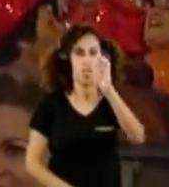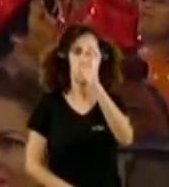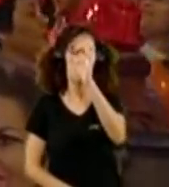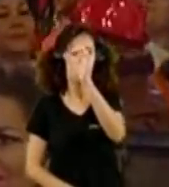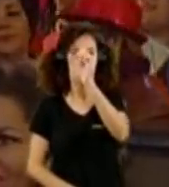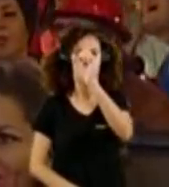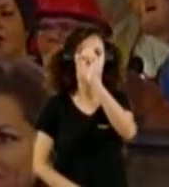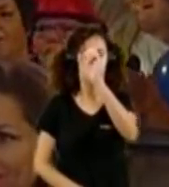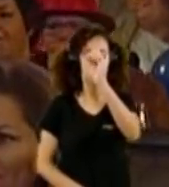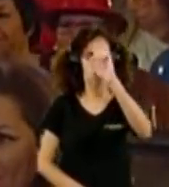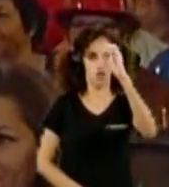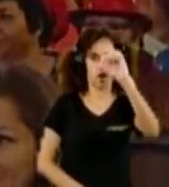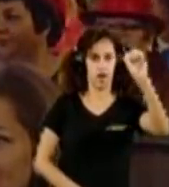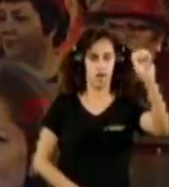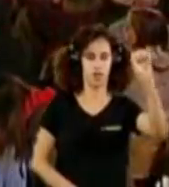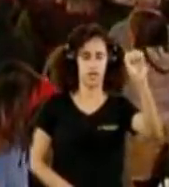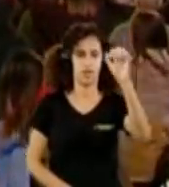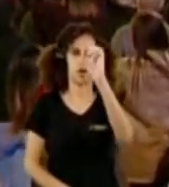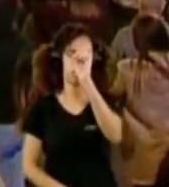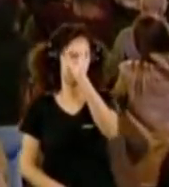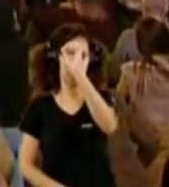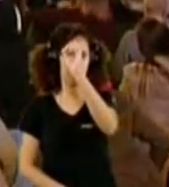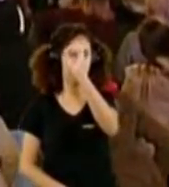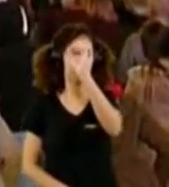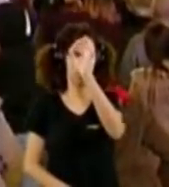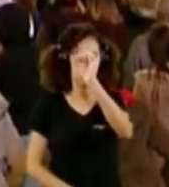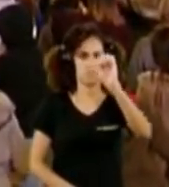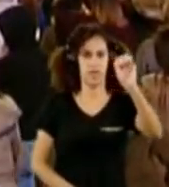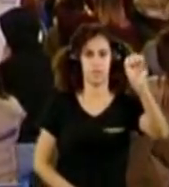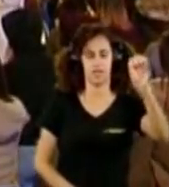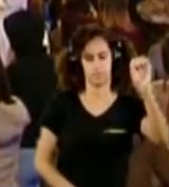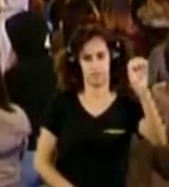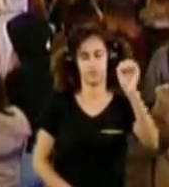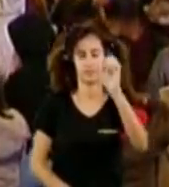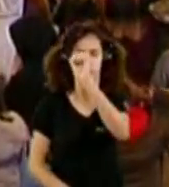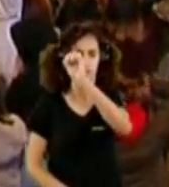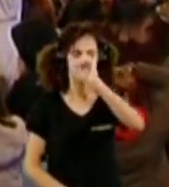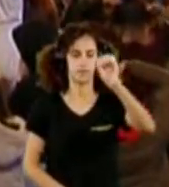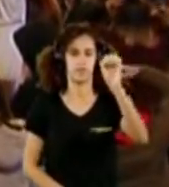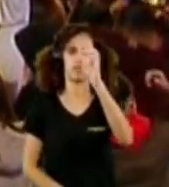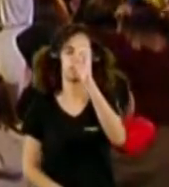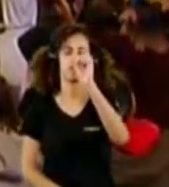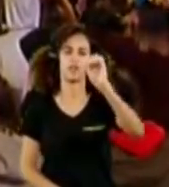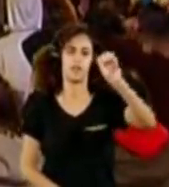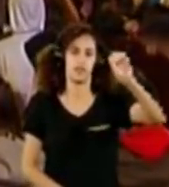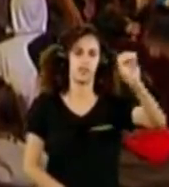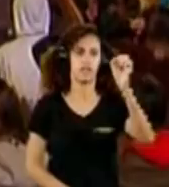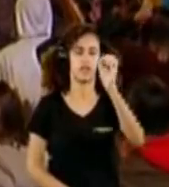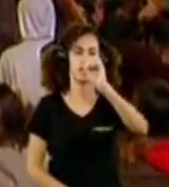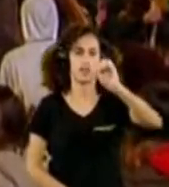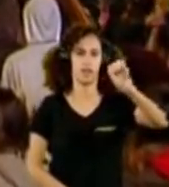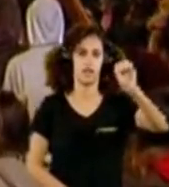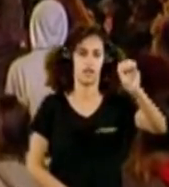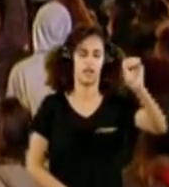beso, un gran cariñito a la mamá del director del Meji, porque es verdad que en el texto pone Sánchez, pero su segundo apellido es Ruiz, y